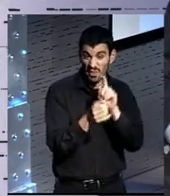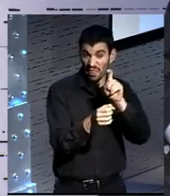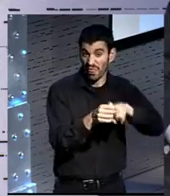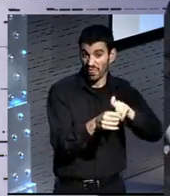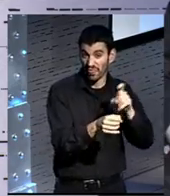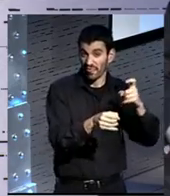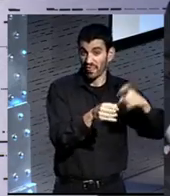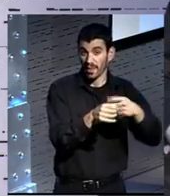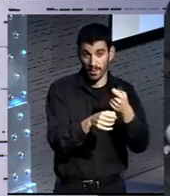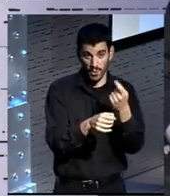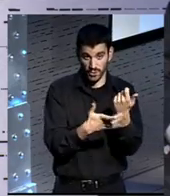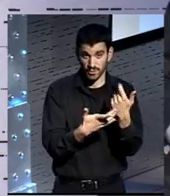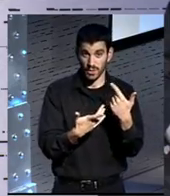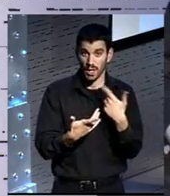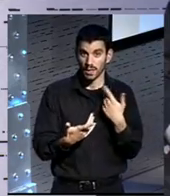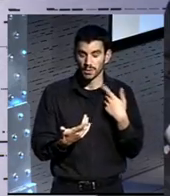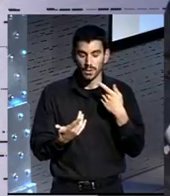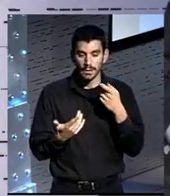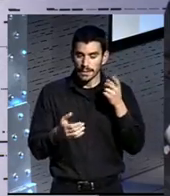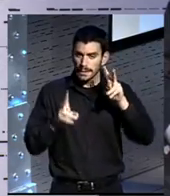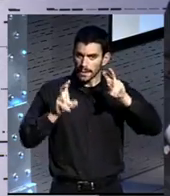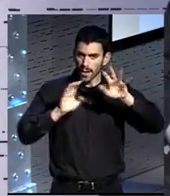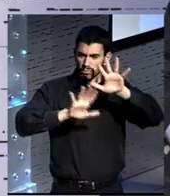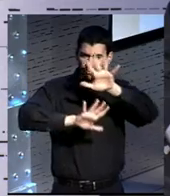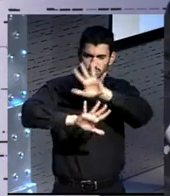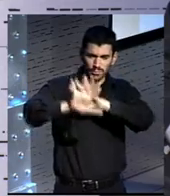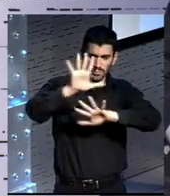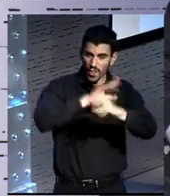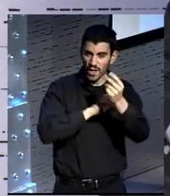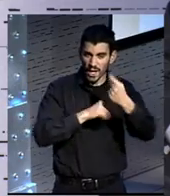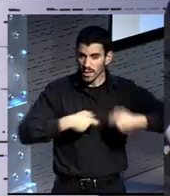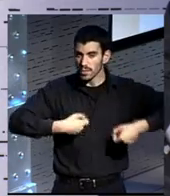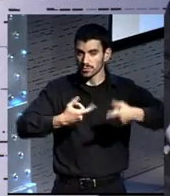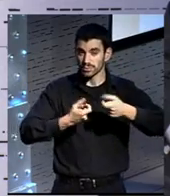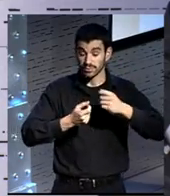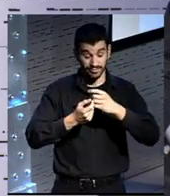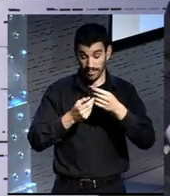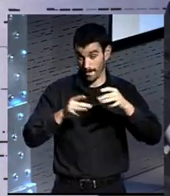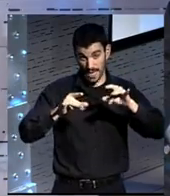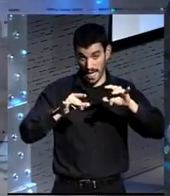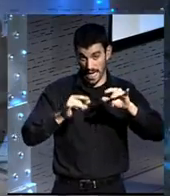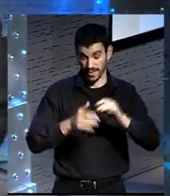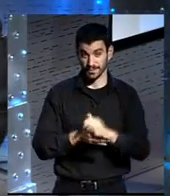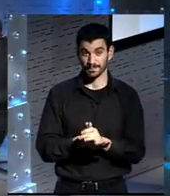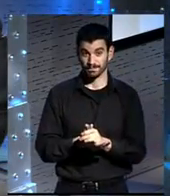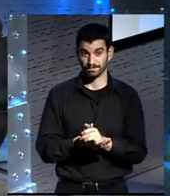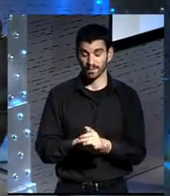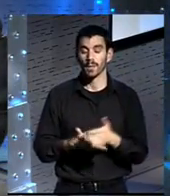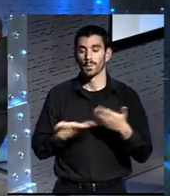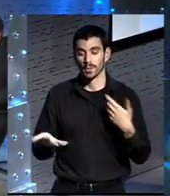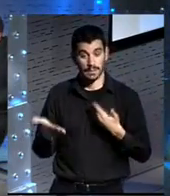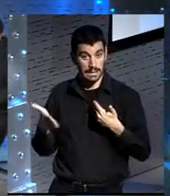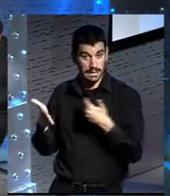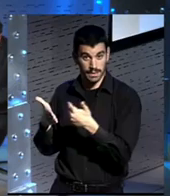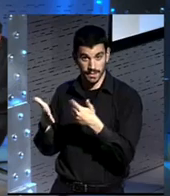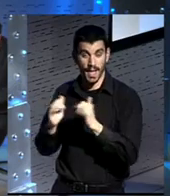en costes y en una complejidad innecesaria. Bueno, vamos a abrir dentro de un instante el turno de preguntas para